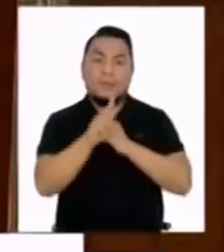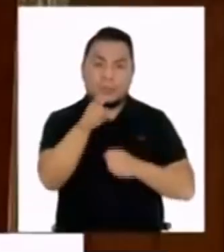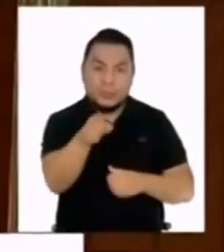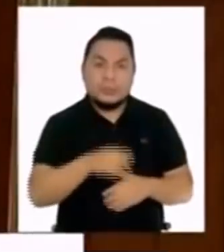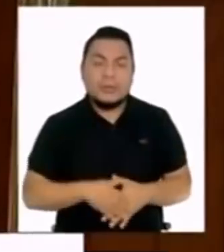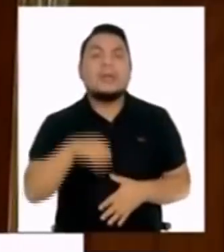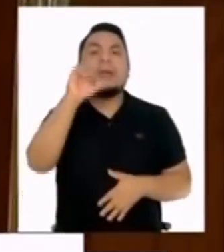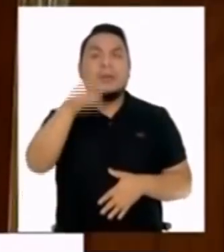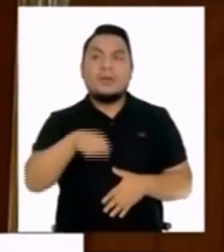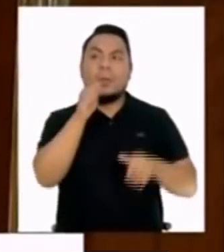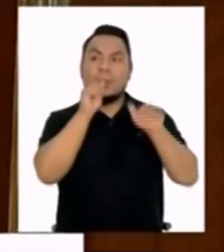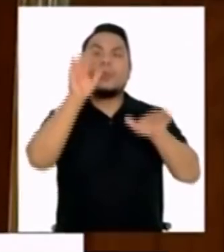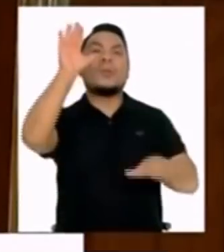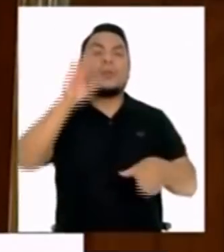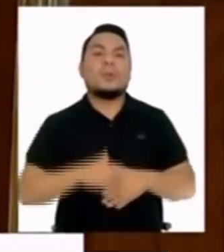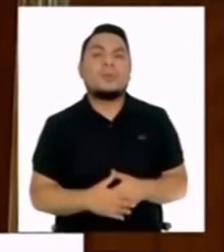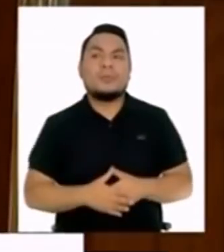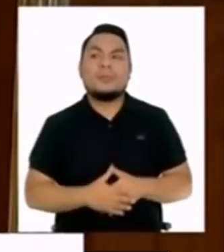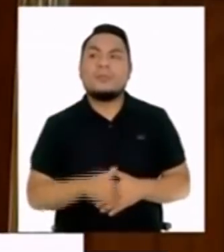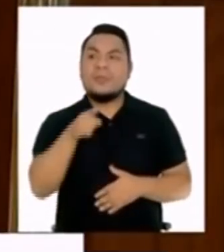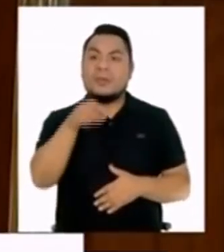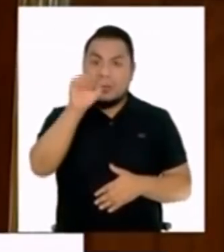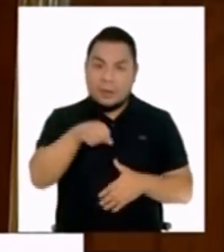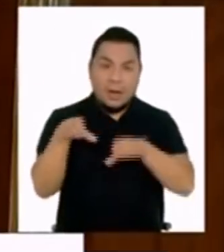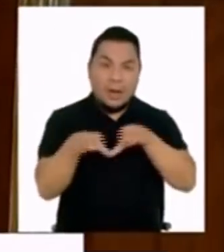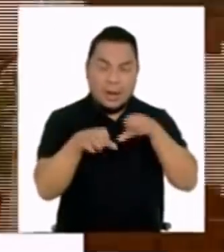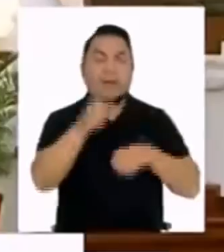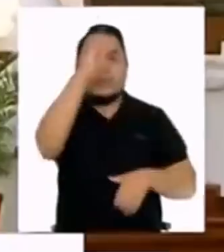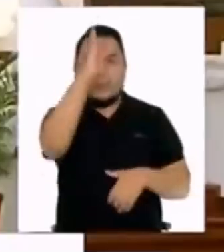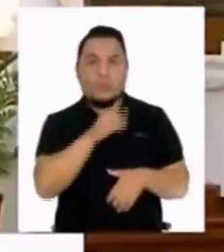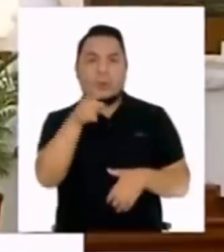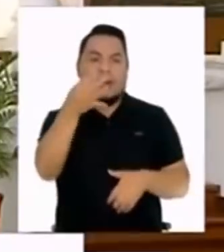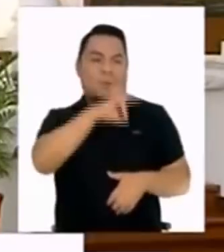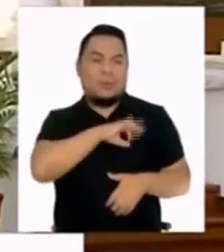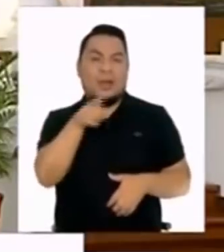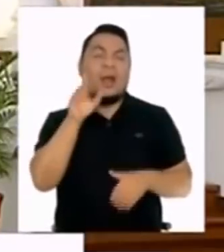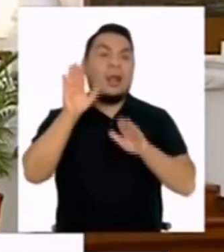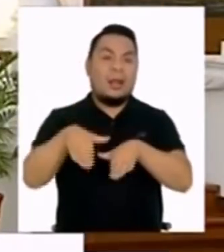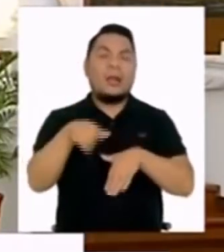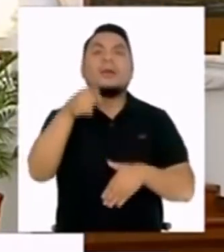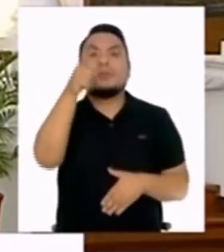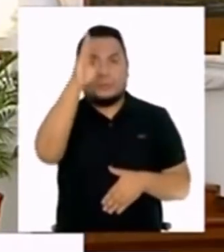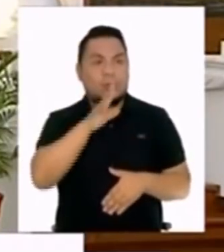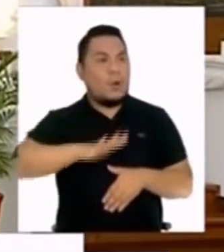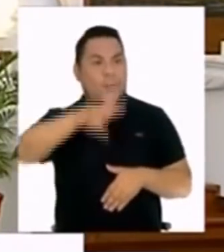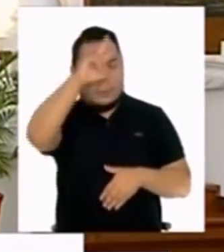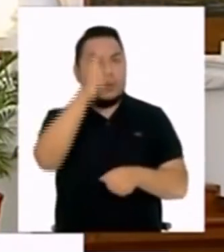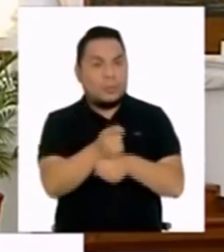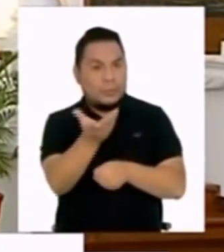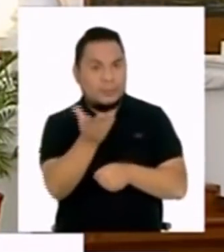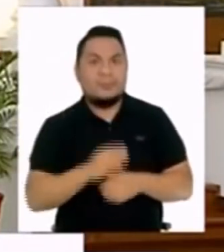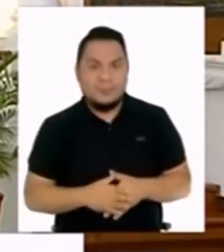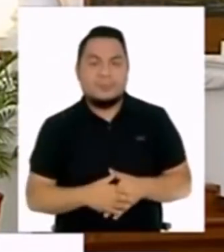confío. Sí, juro. Si así lo hicieres, que Dios os premie, y si no, él y la patria os